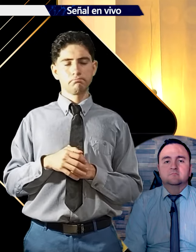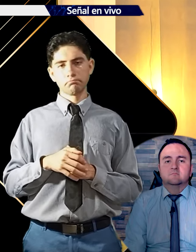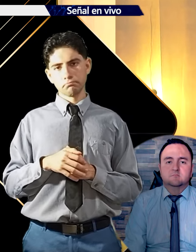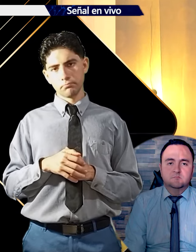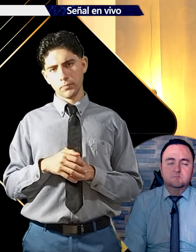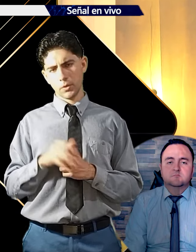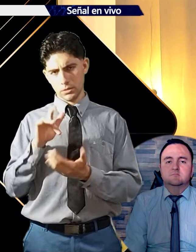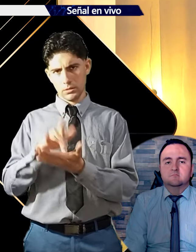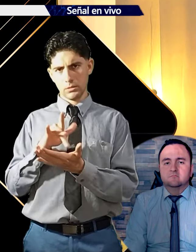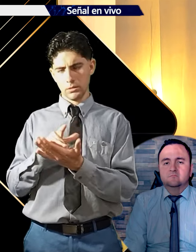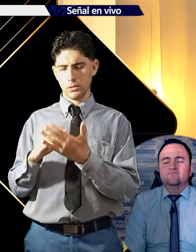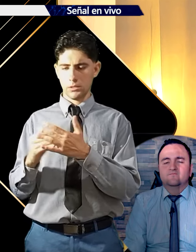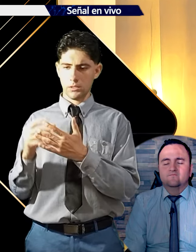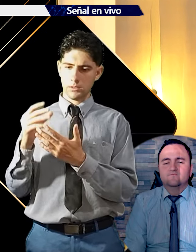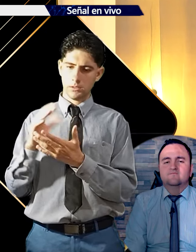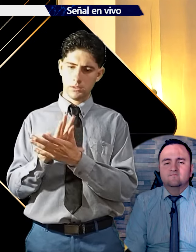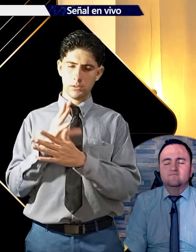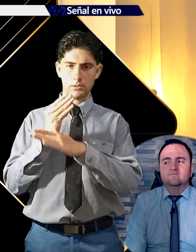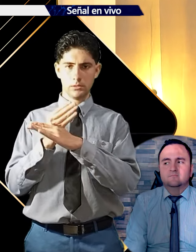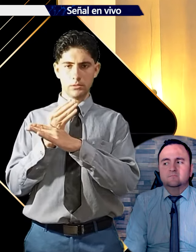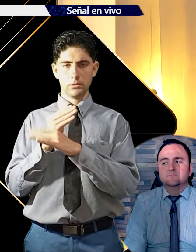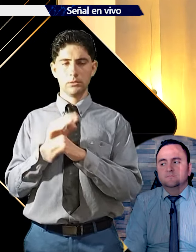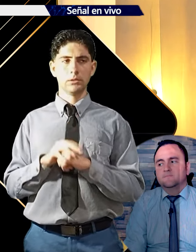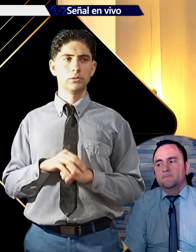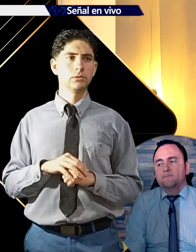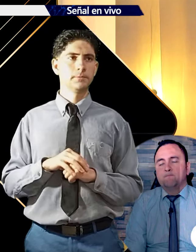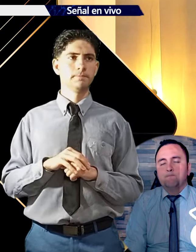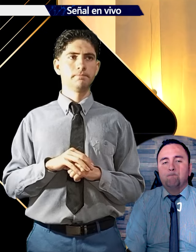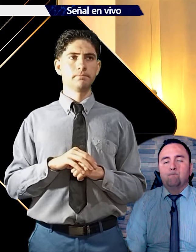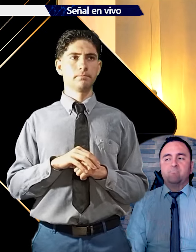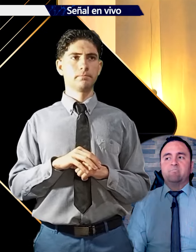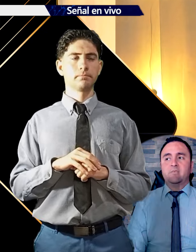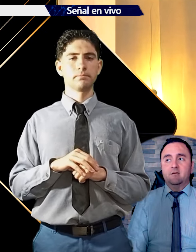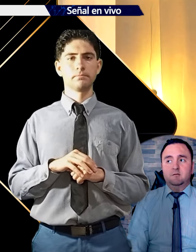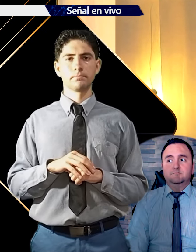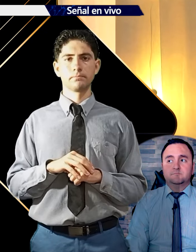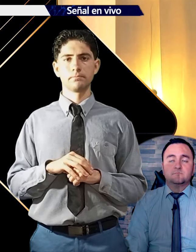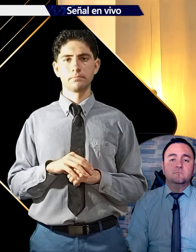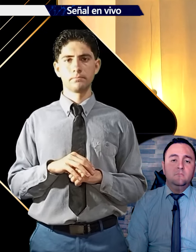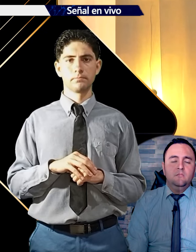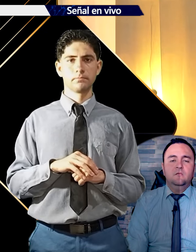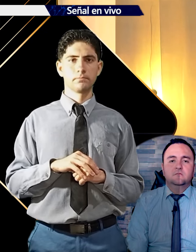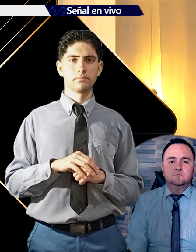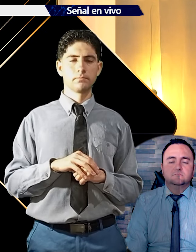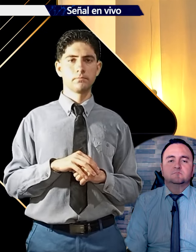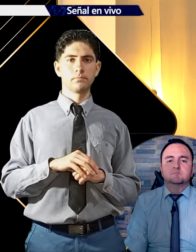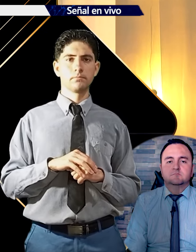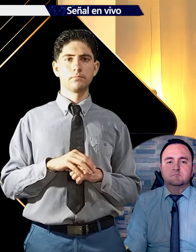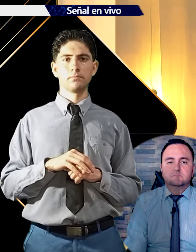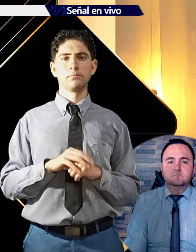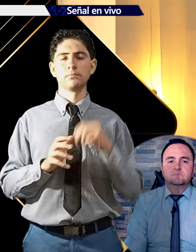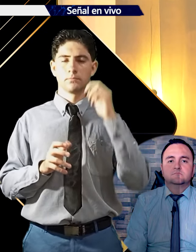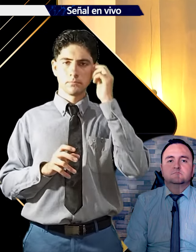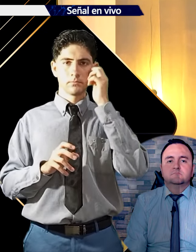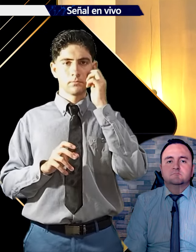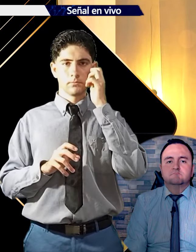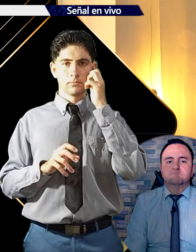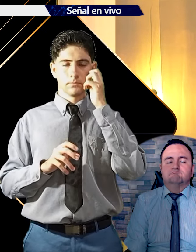pero como al año creo, lo trasladaron y llegó mi pastor, el hermano Domingo